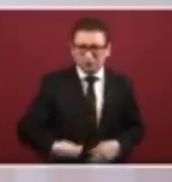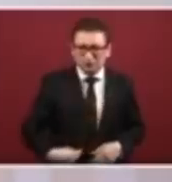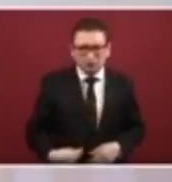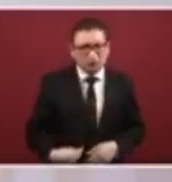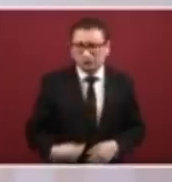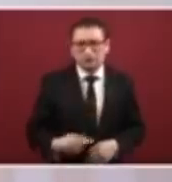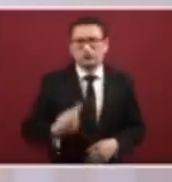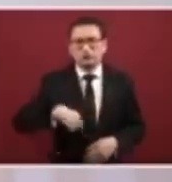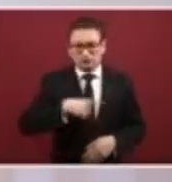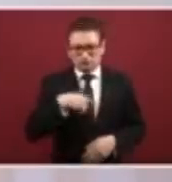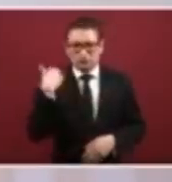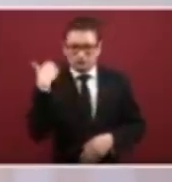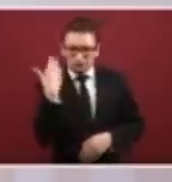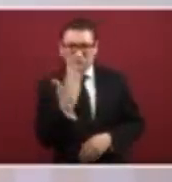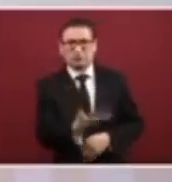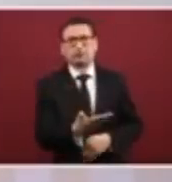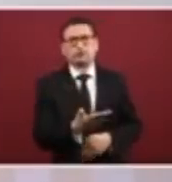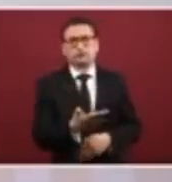solicitado